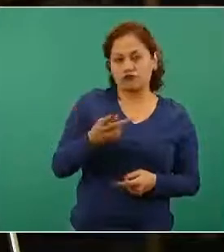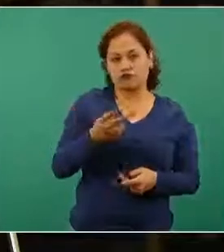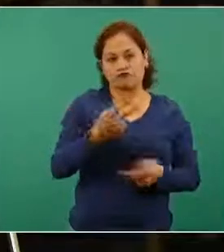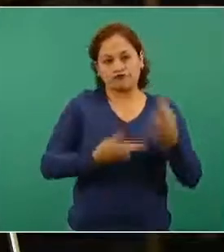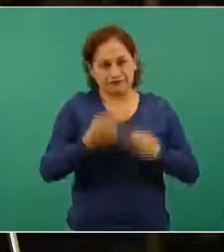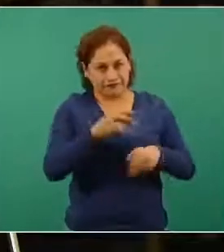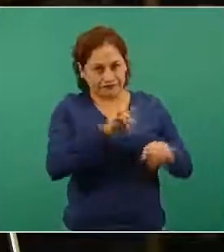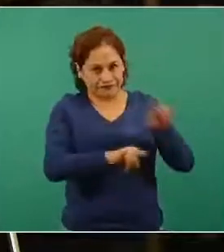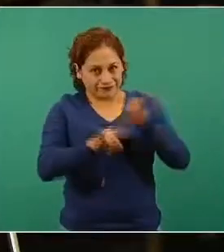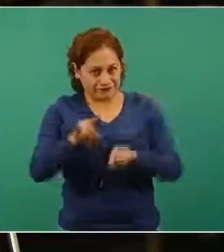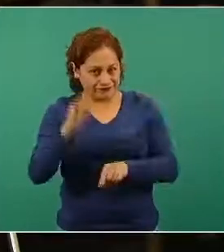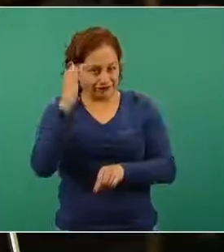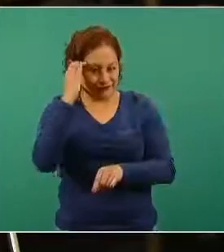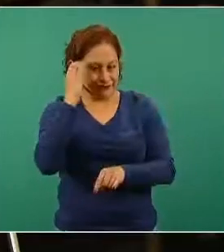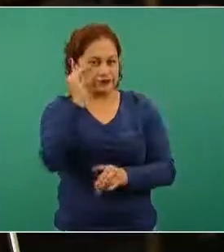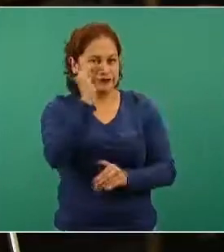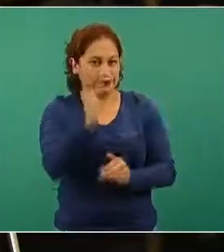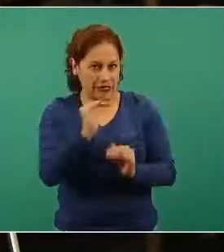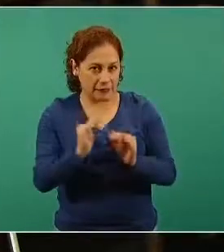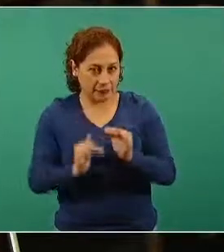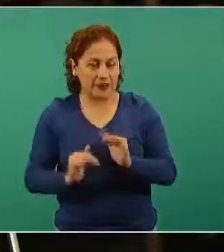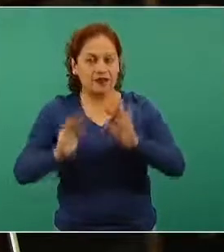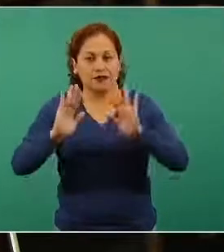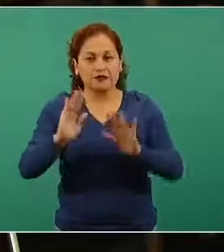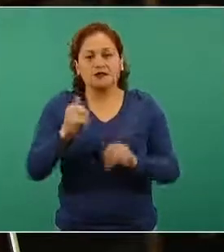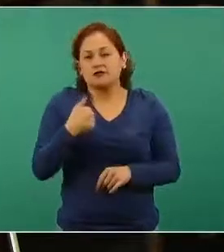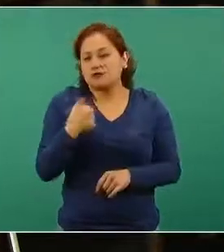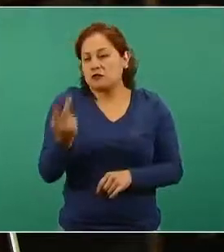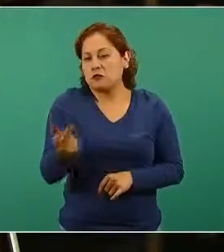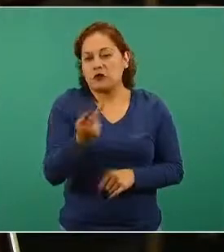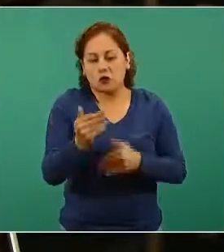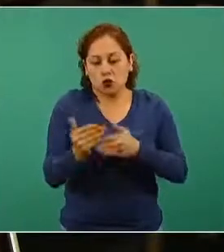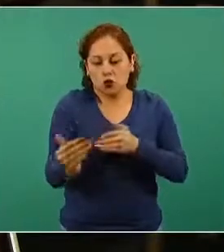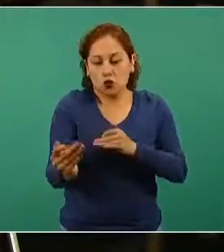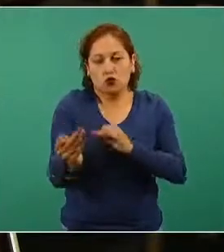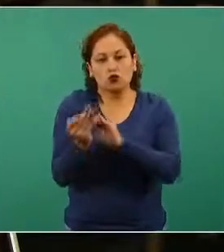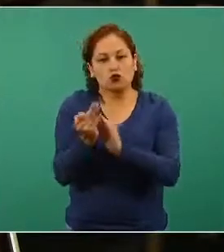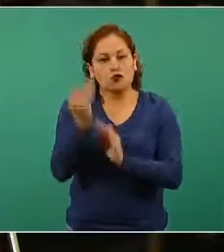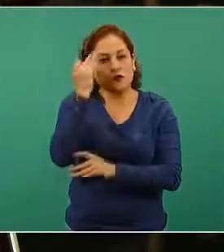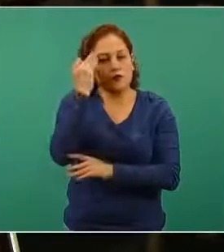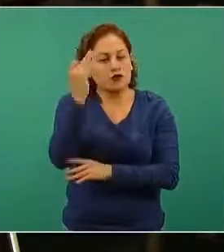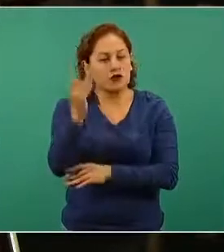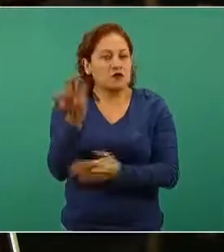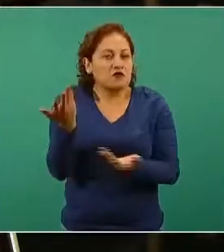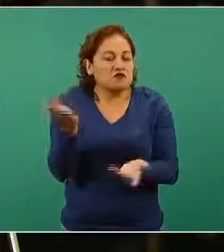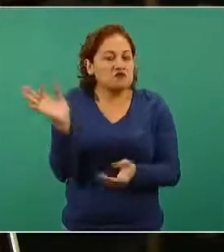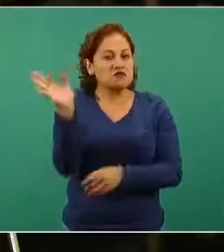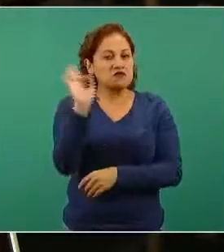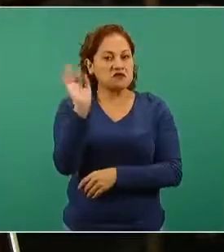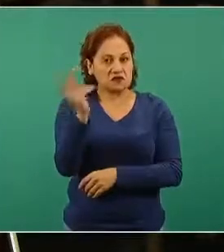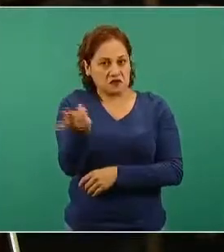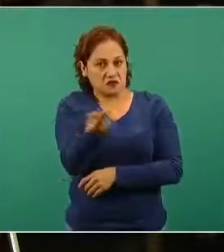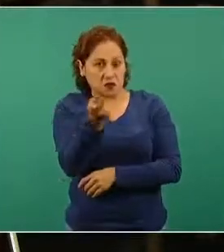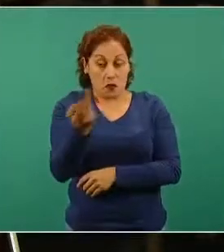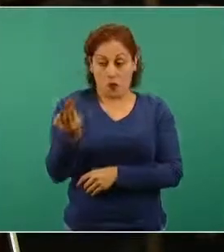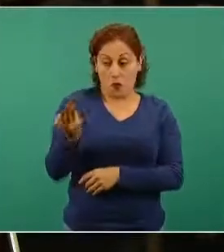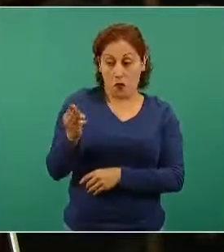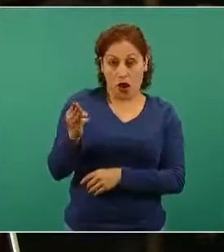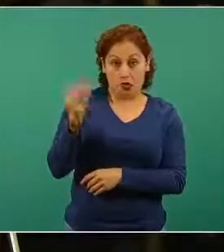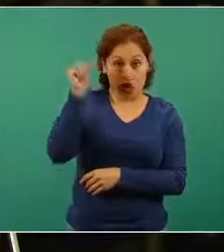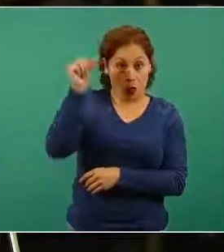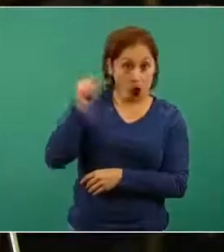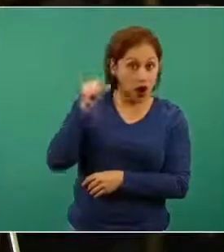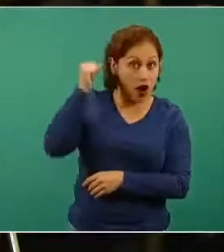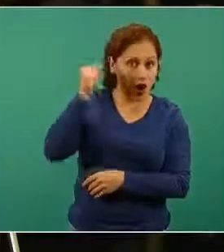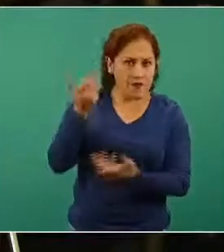qué tiempo estaríamos hablando? A lo mejor no sé, ya para mayo, para abril, más o menos, porque